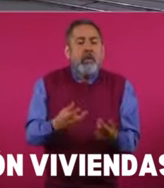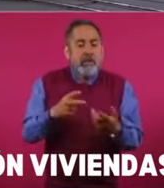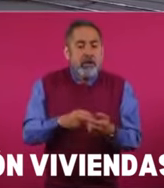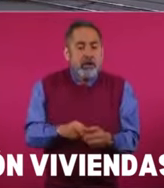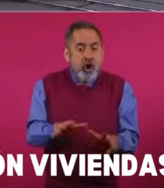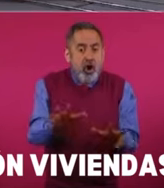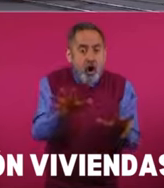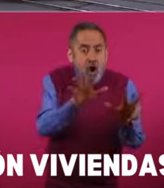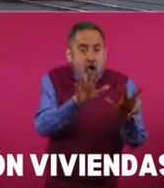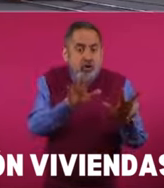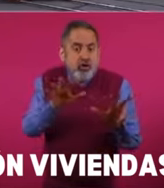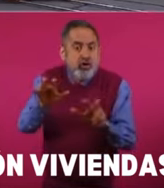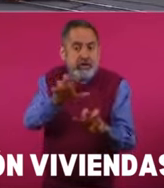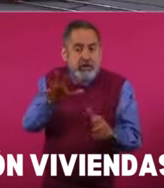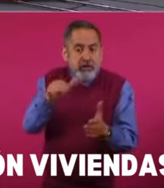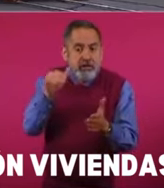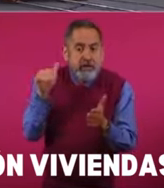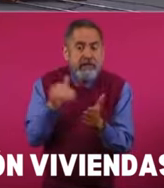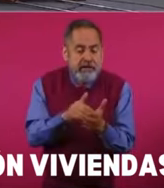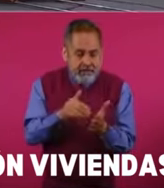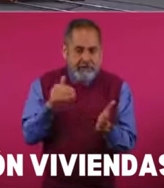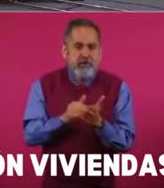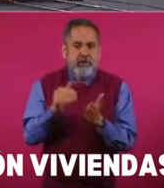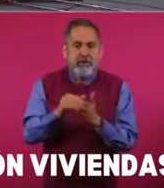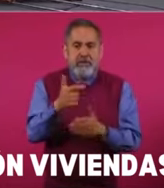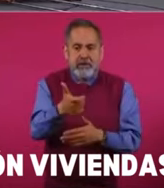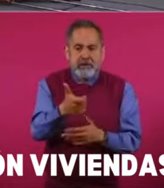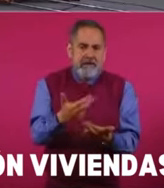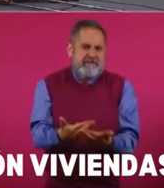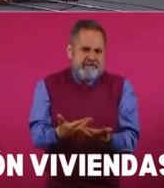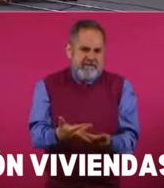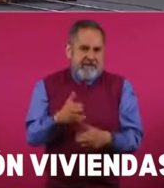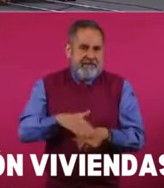de 800 mil millones de pesos.